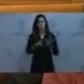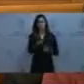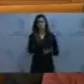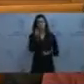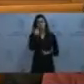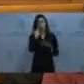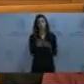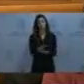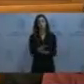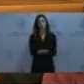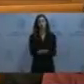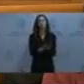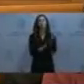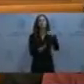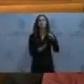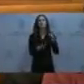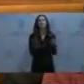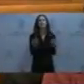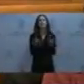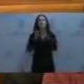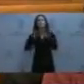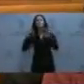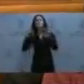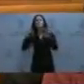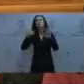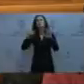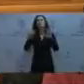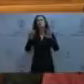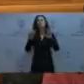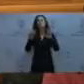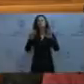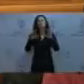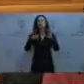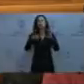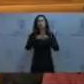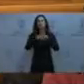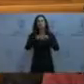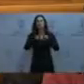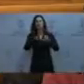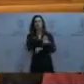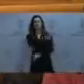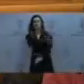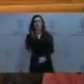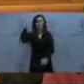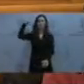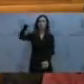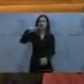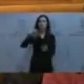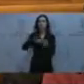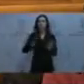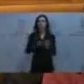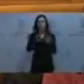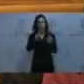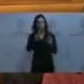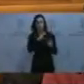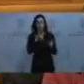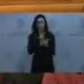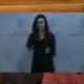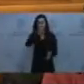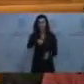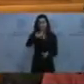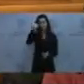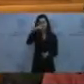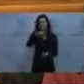sabía lo que había con Sogepsa. Es decir, no me puede usted poner duda en un aval del 2007, pero vamos, en 2013 y en 2014